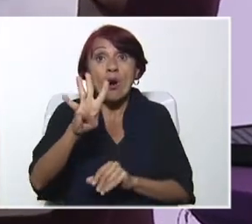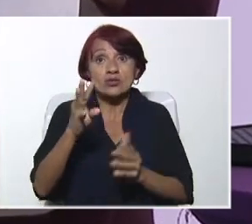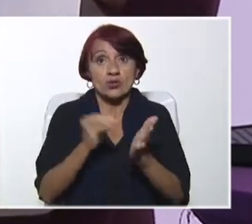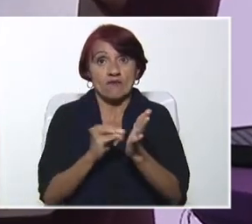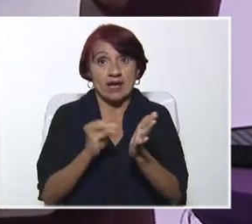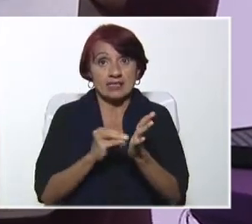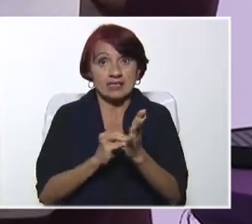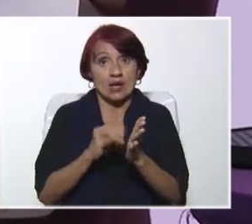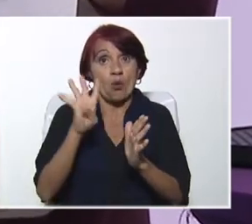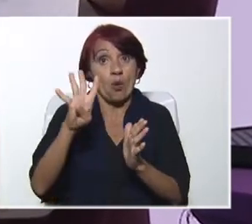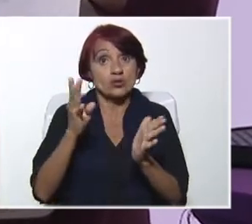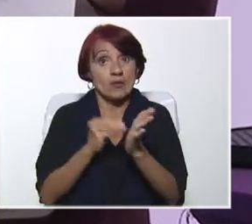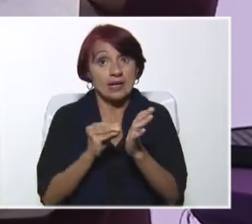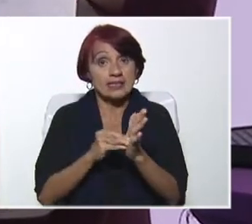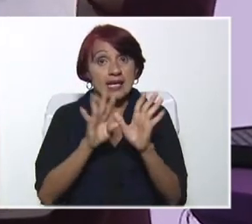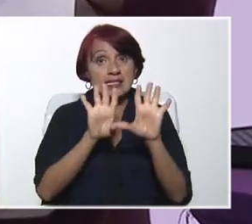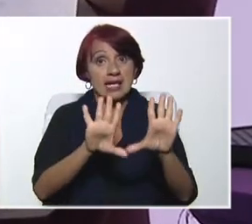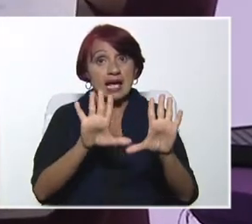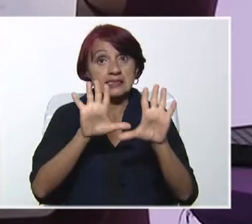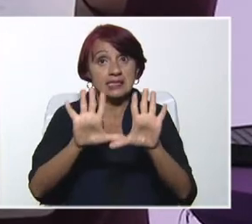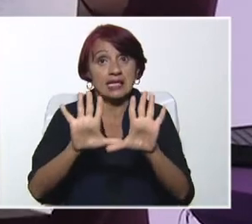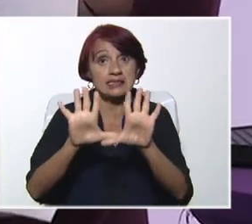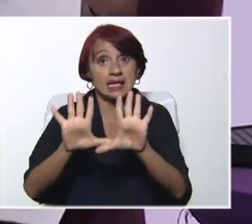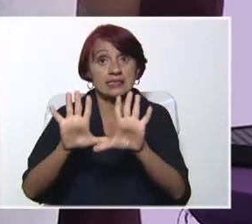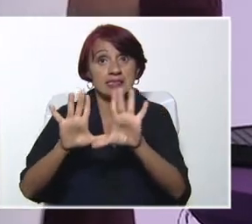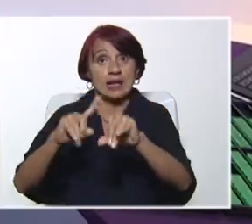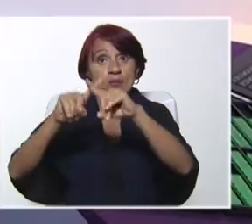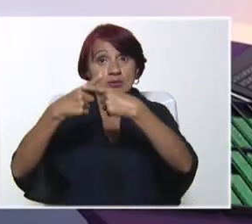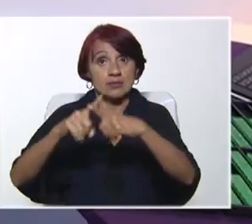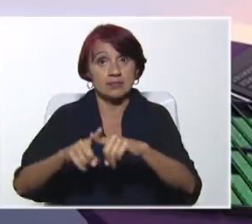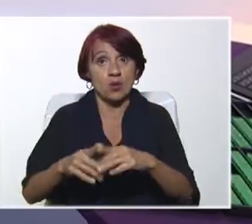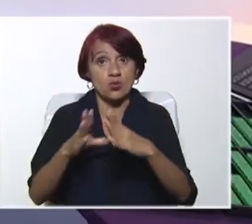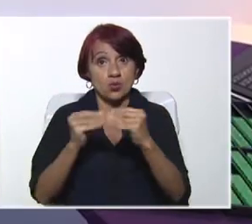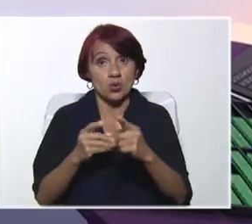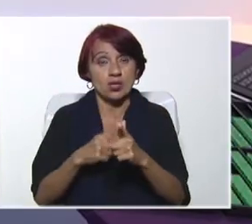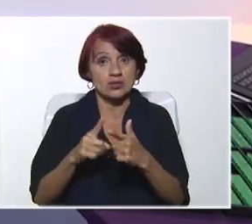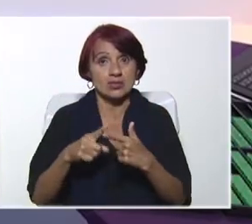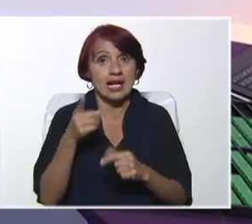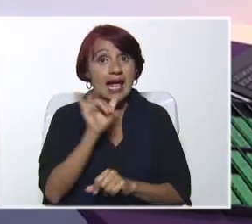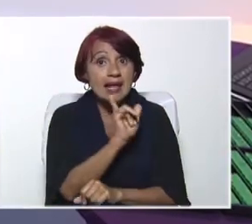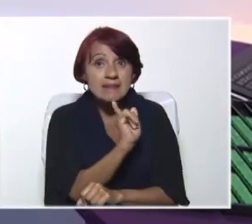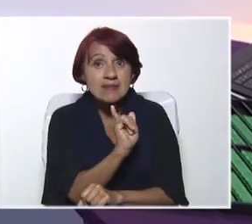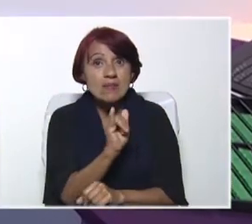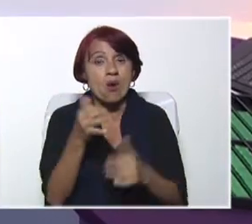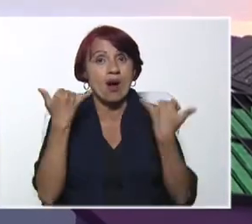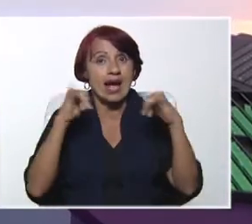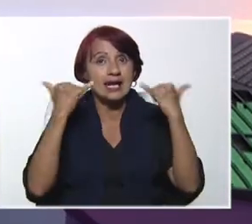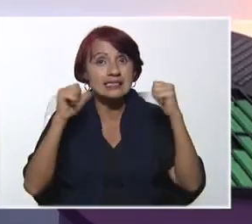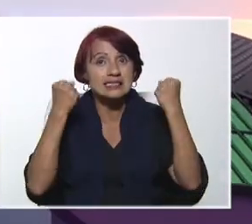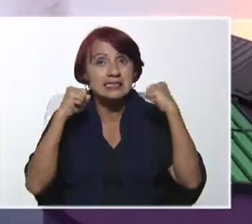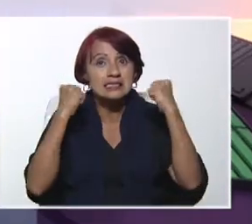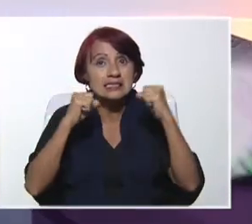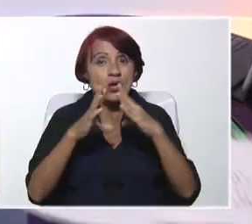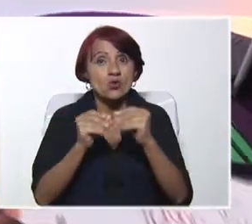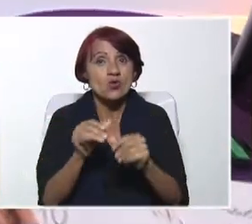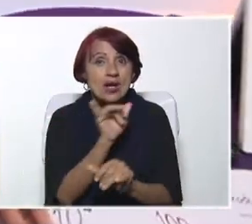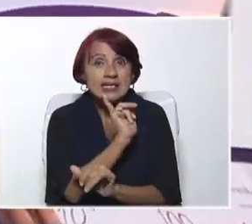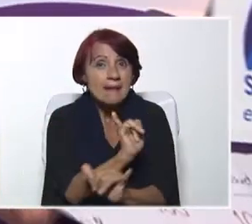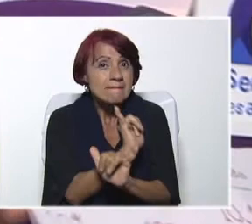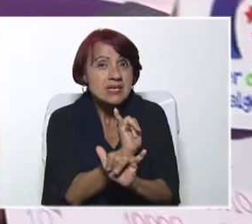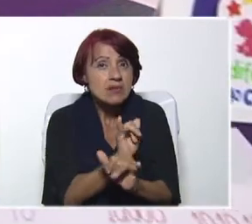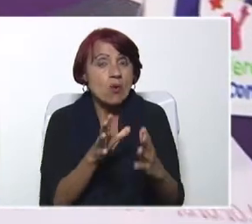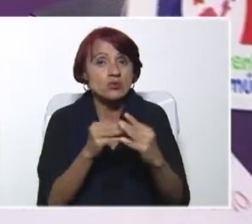veces, porque así lo está indicando el exponente. Este mismo ejercicio lo podemos nosotros